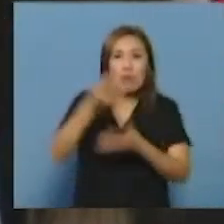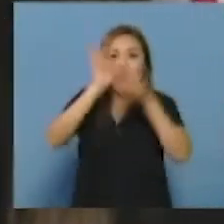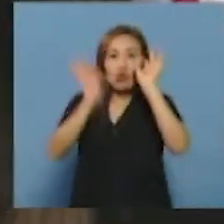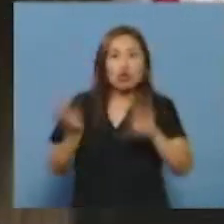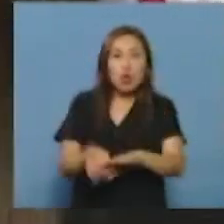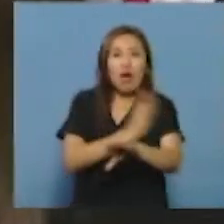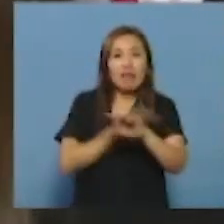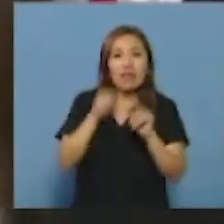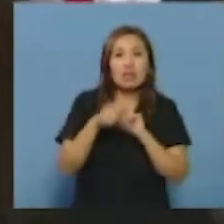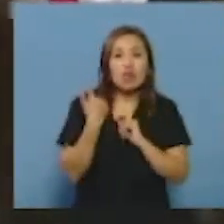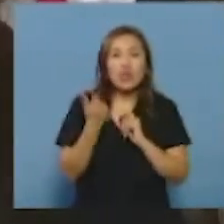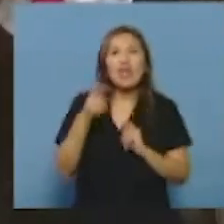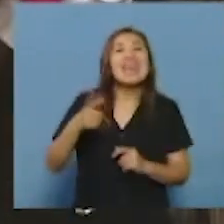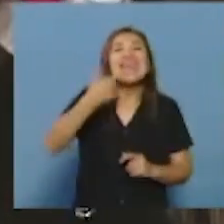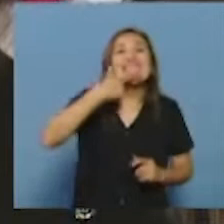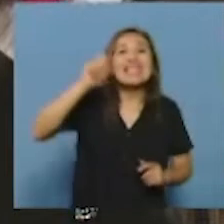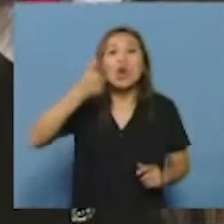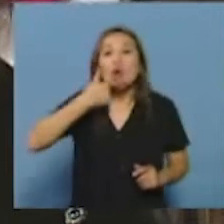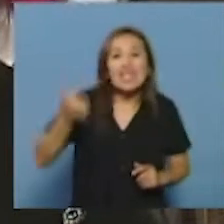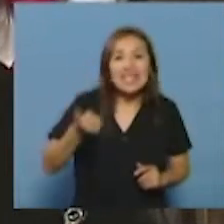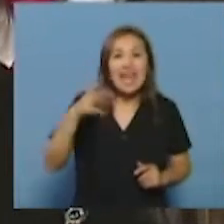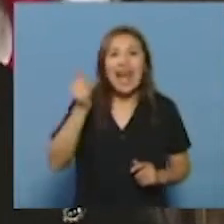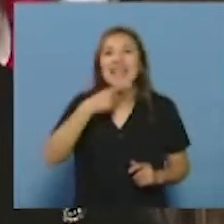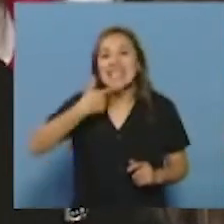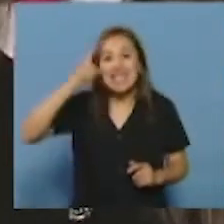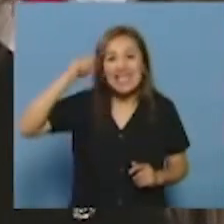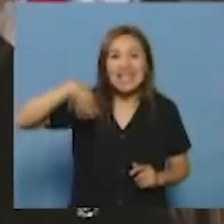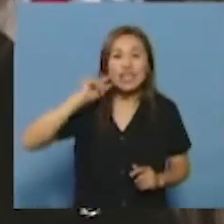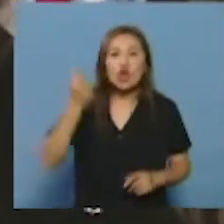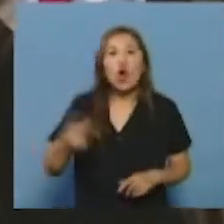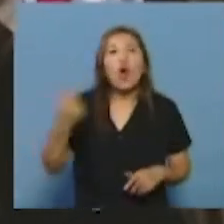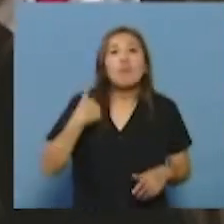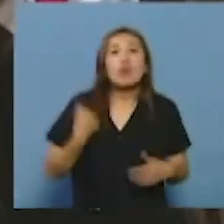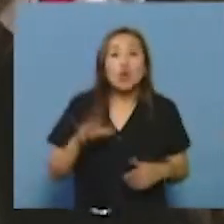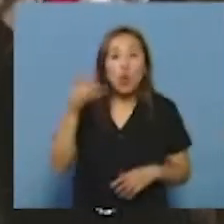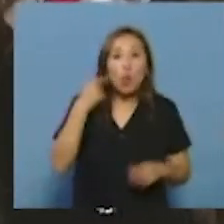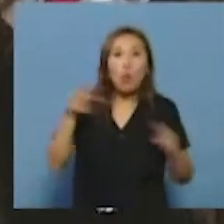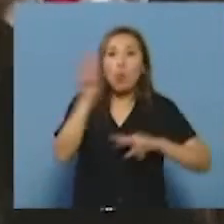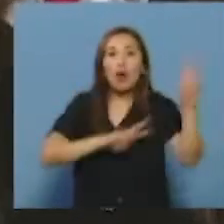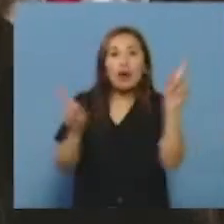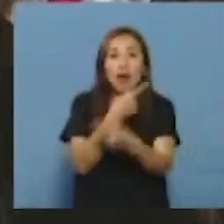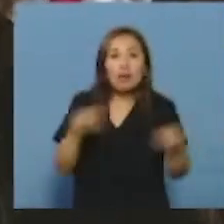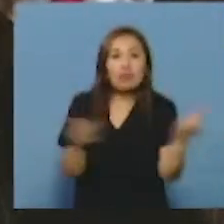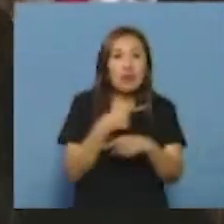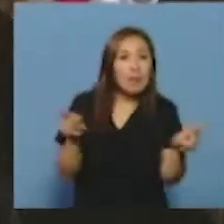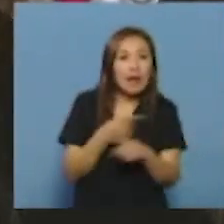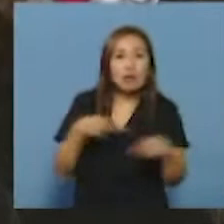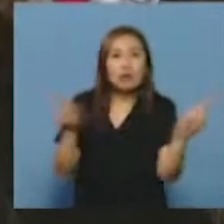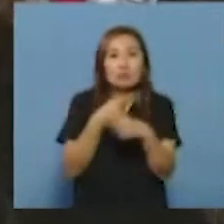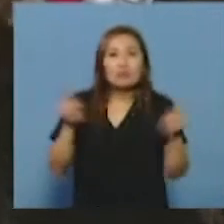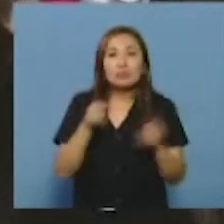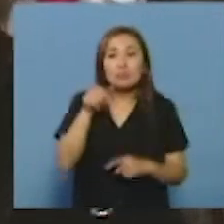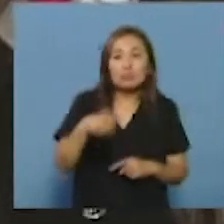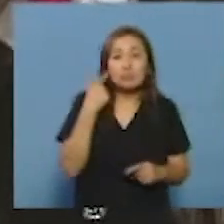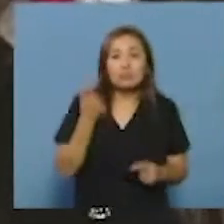más que todo en SOS Arsénico. Me tocó estar en la parte de la musicalización, en el acompañamiento de cámaras, en la